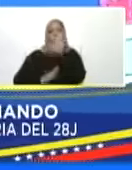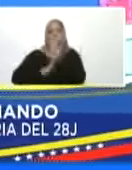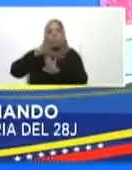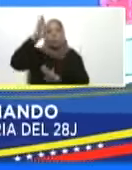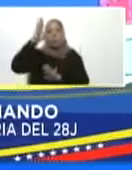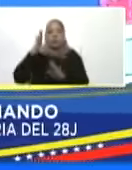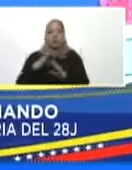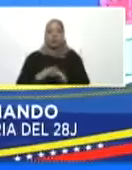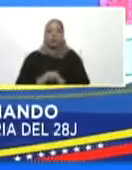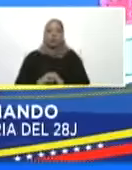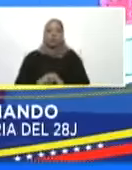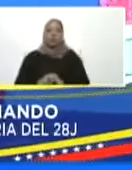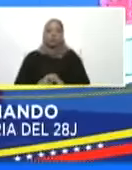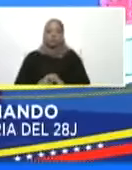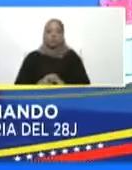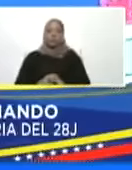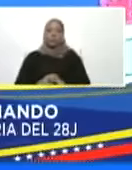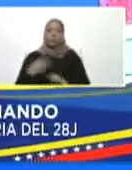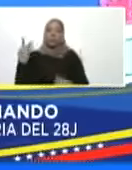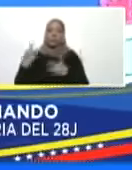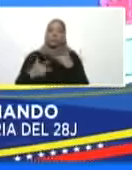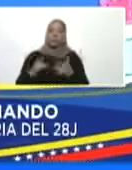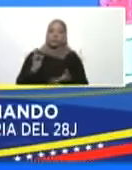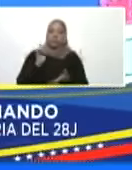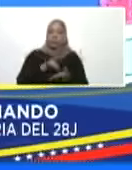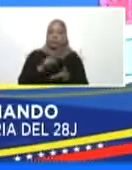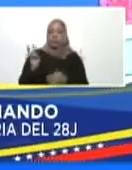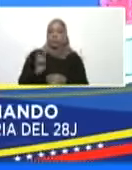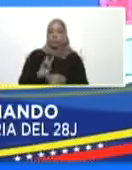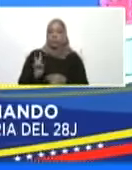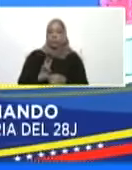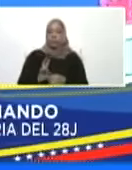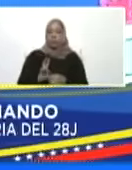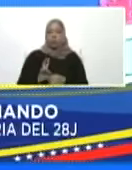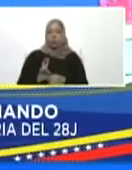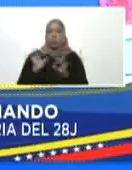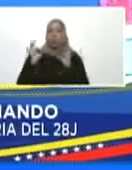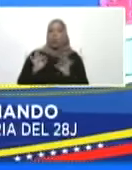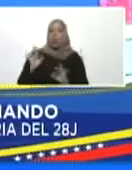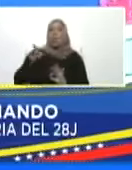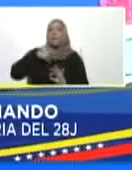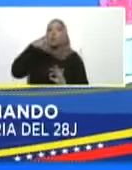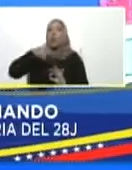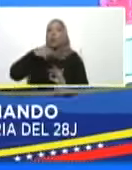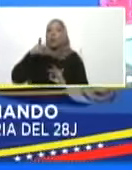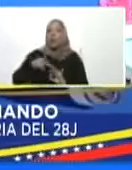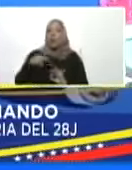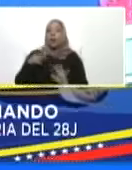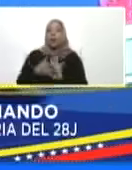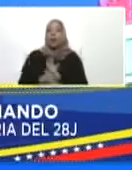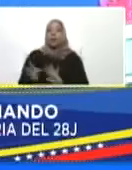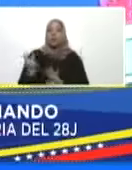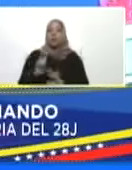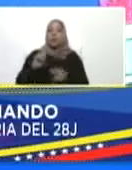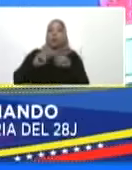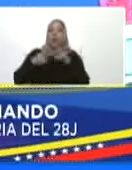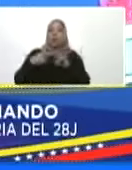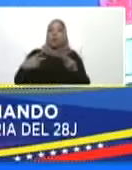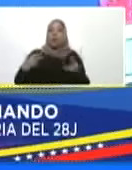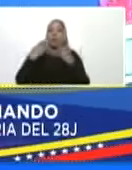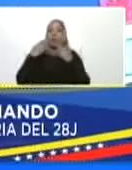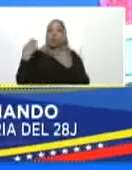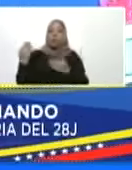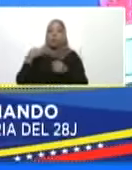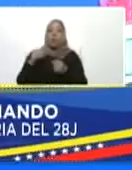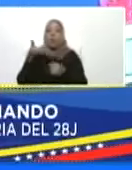avances. Y en ese sentido es que se construye la política de amplia alianza. Héctor Rodríguez, ¿qué